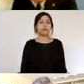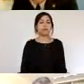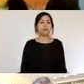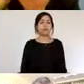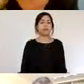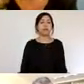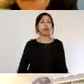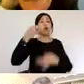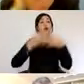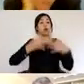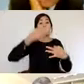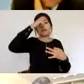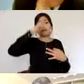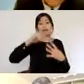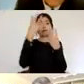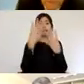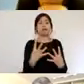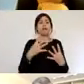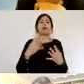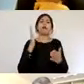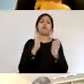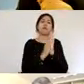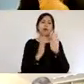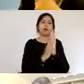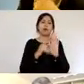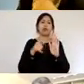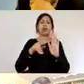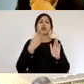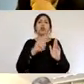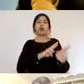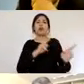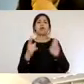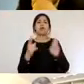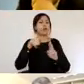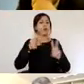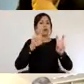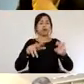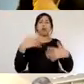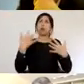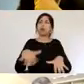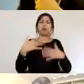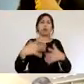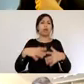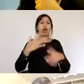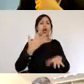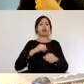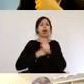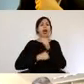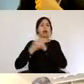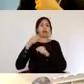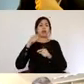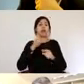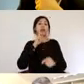en Chile propuesta para su reforma este es un gran gran tema que nos inquieta desde hace años este proyecto va a estar liderado por Pablo